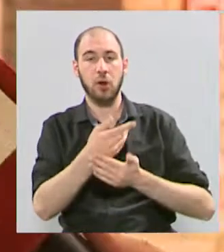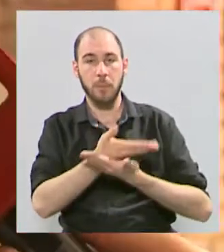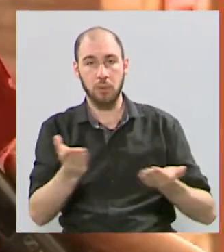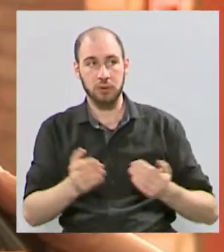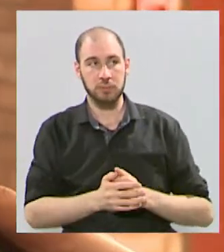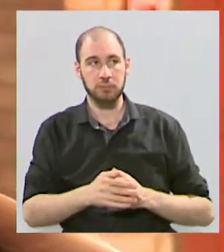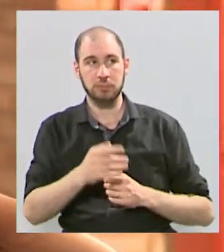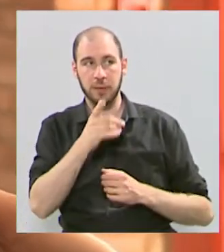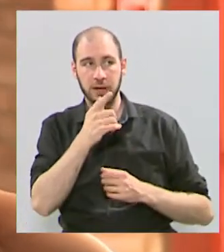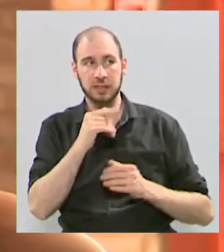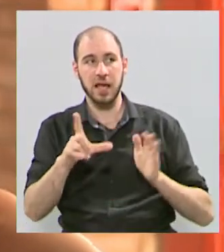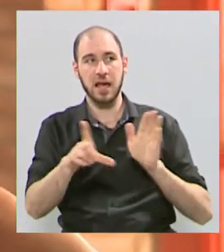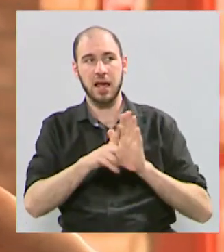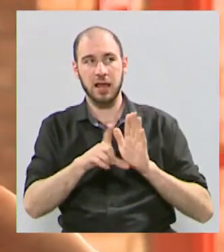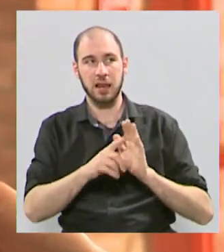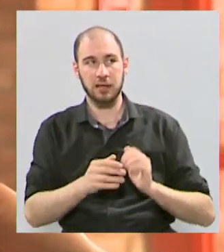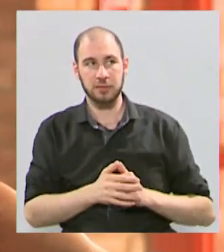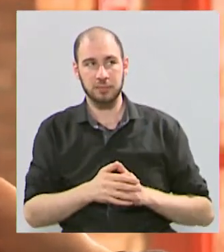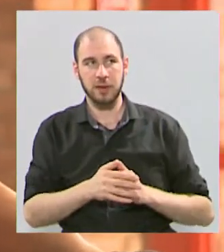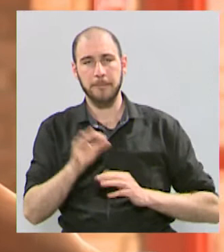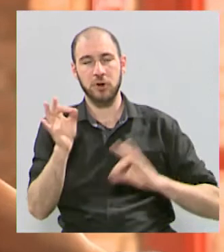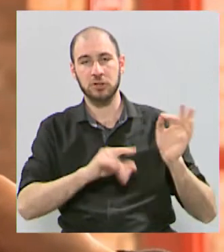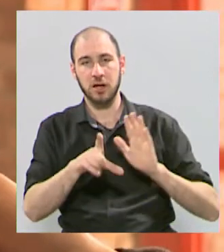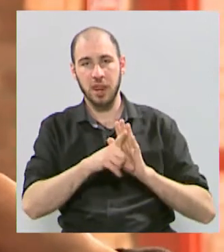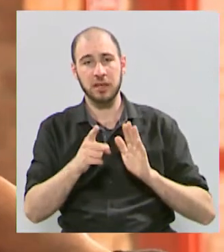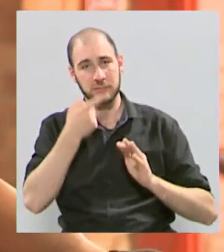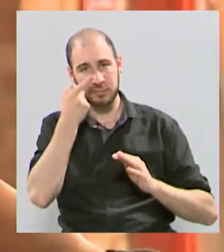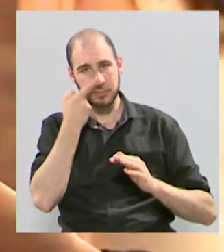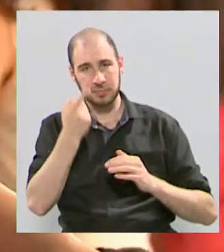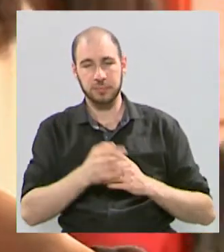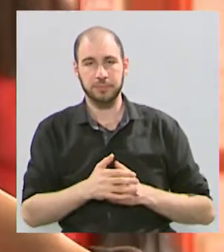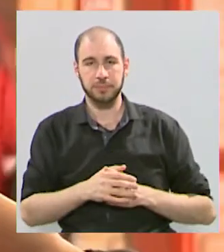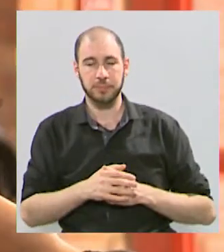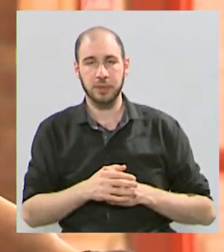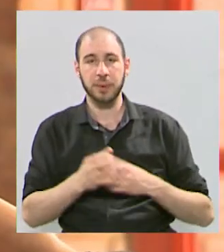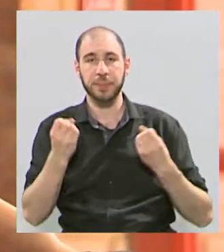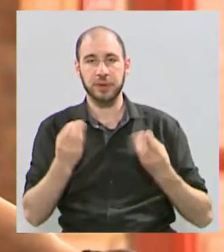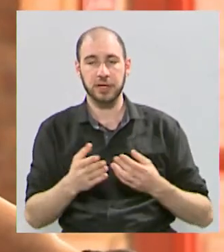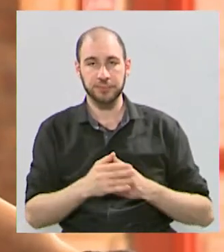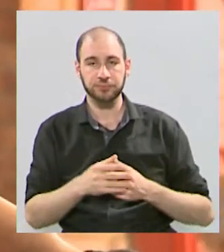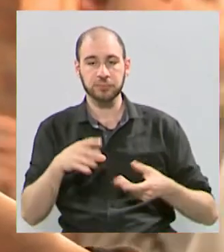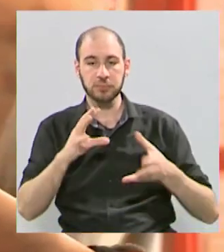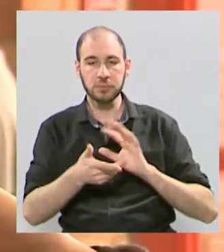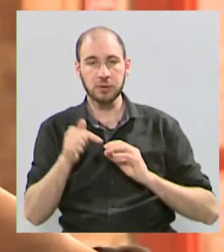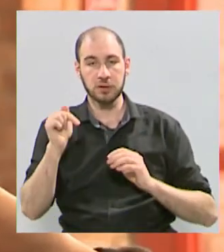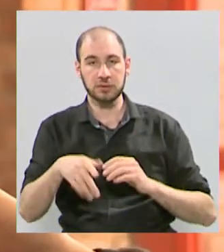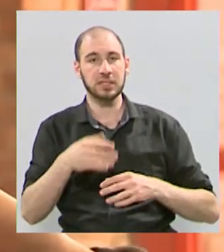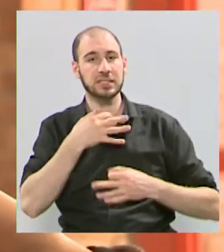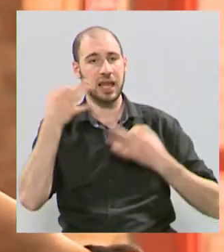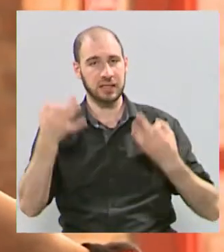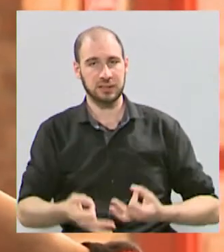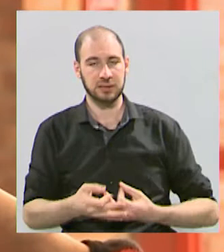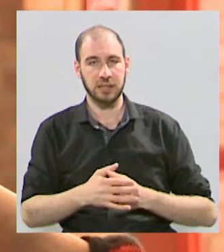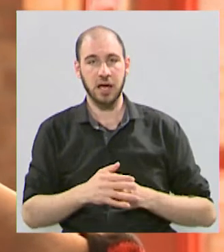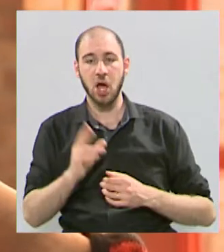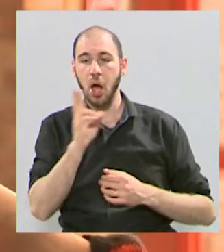Me parece que es una ley, un proyecto de ley muy interesante, porque de esa manera se garantiza